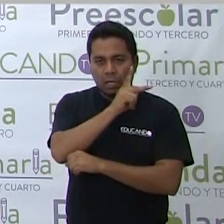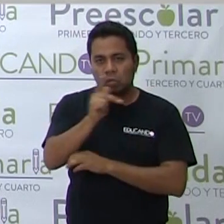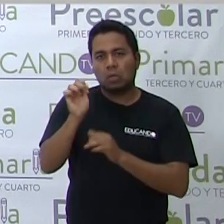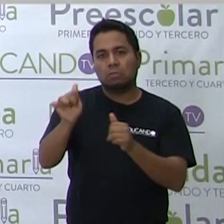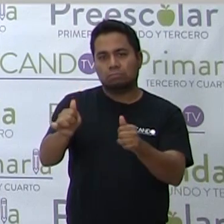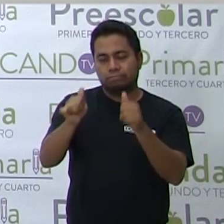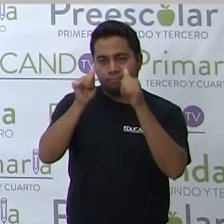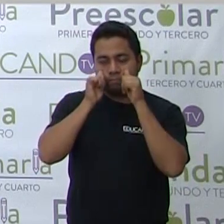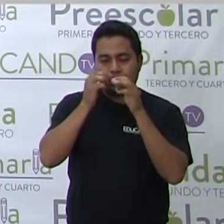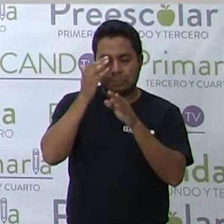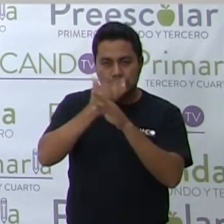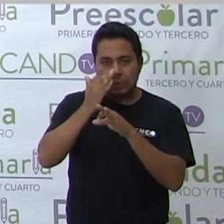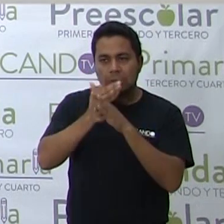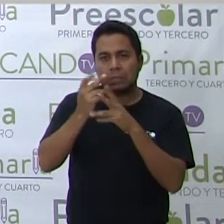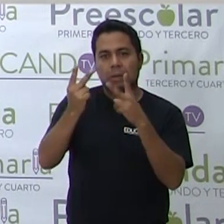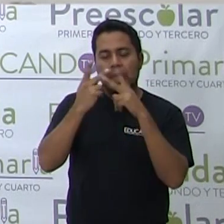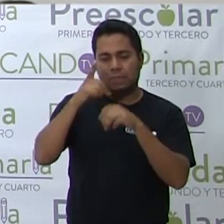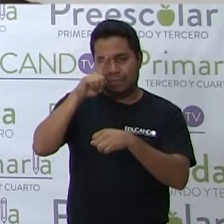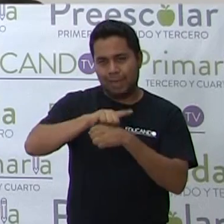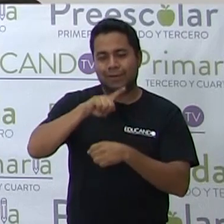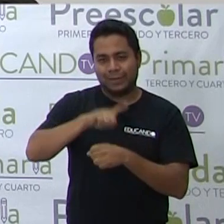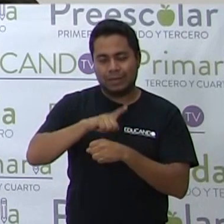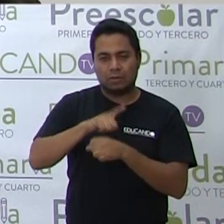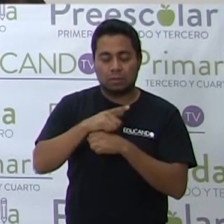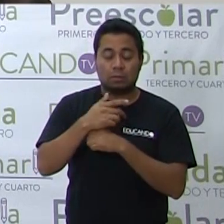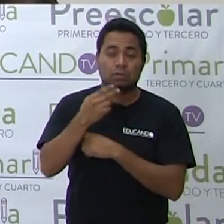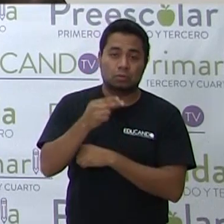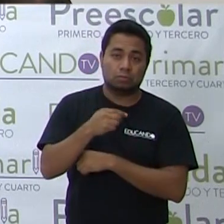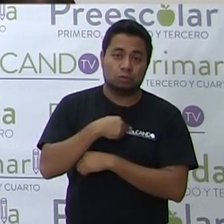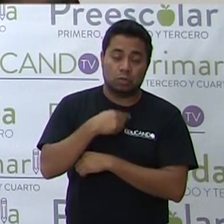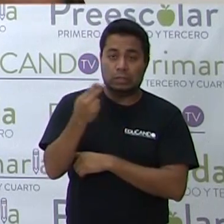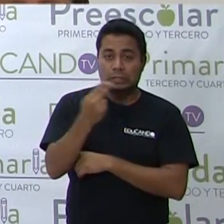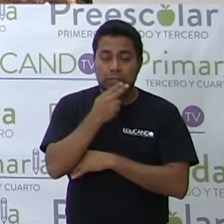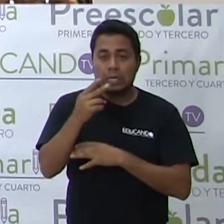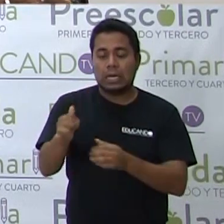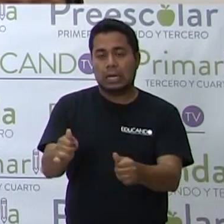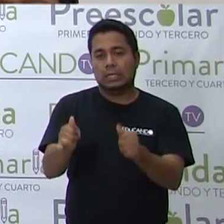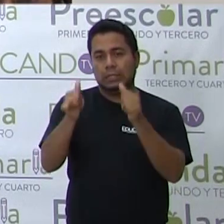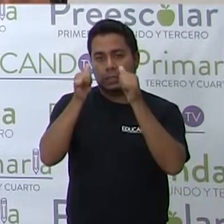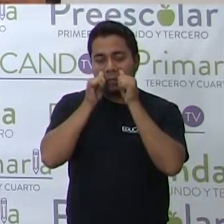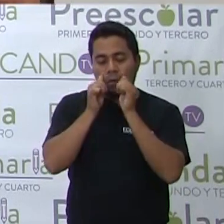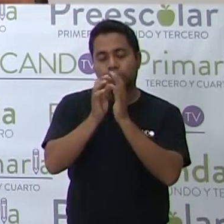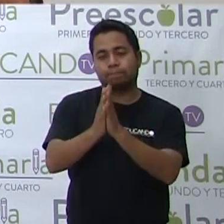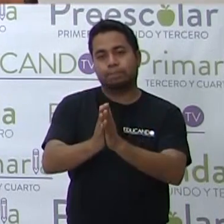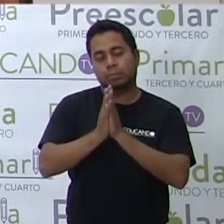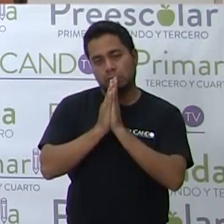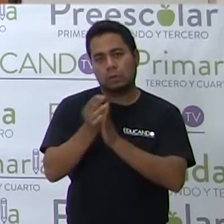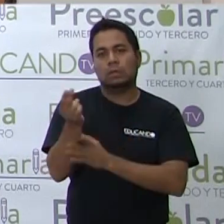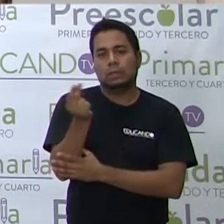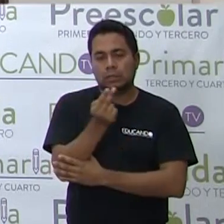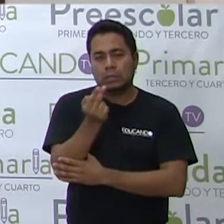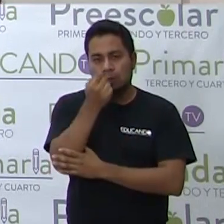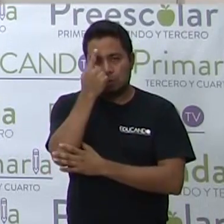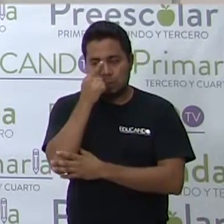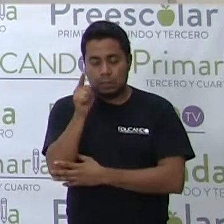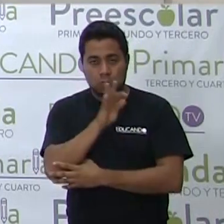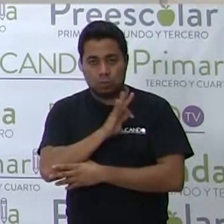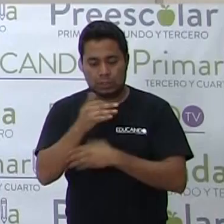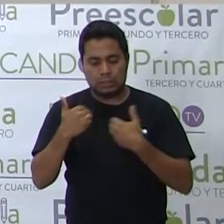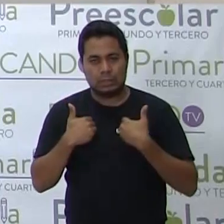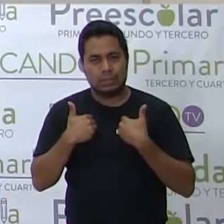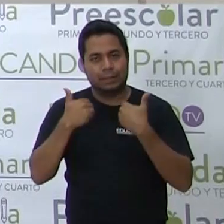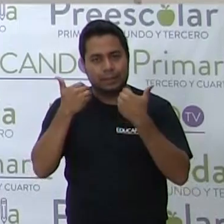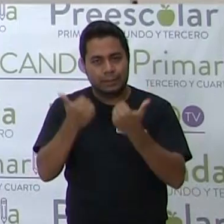que nos están viendo diariamente quiero que este pongan mucha atención para que puedan